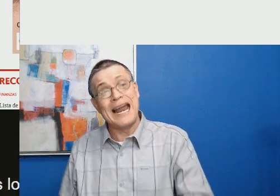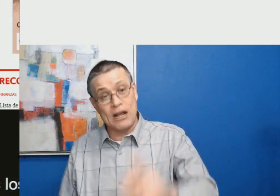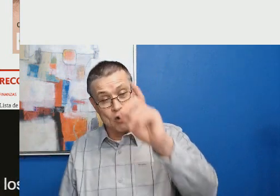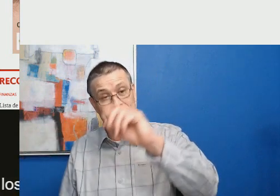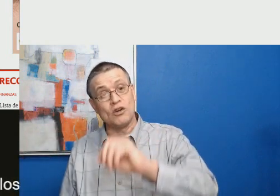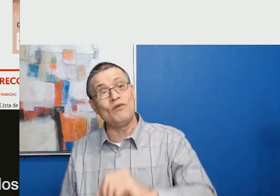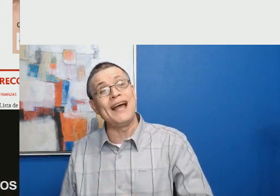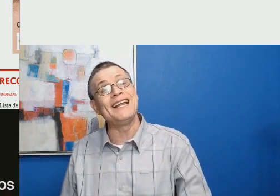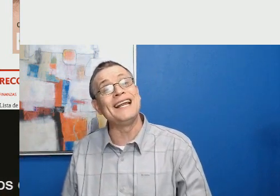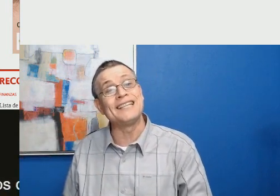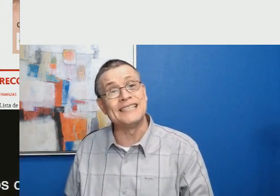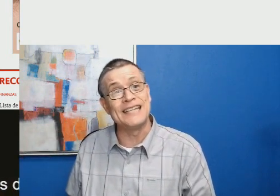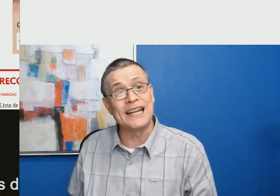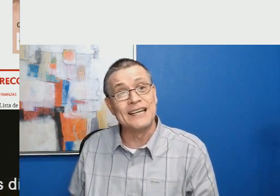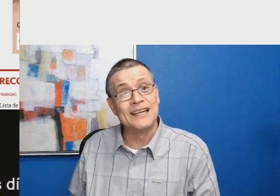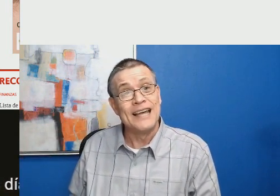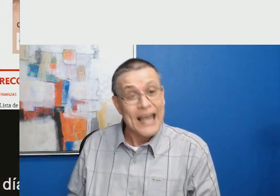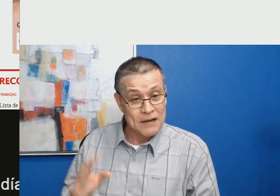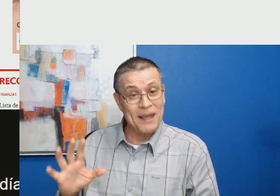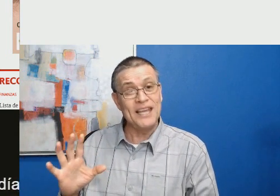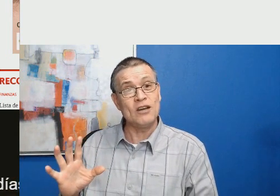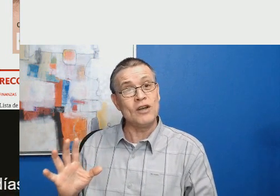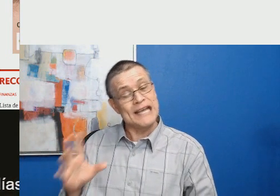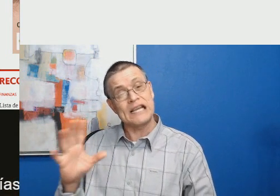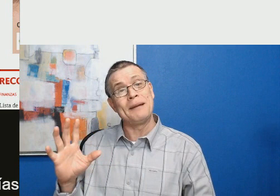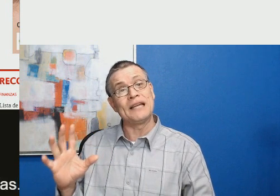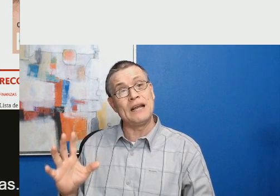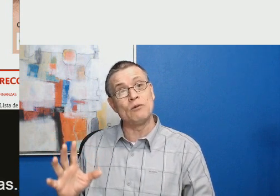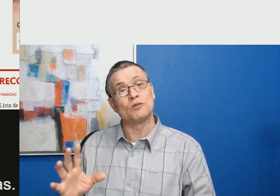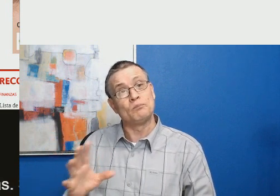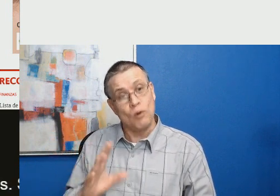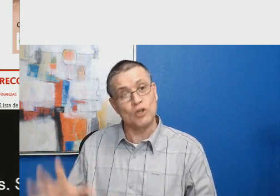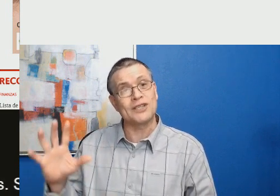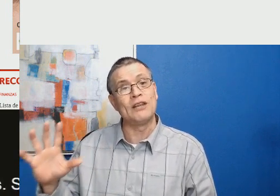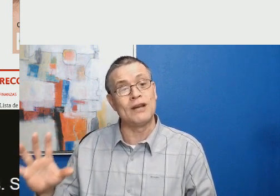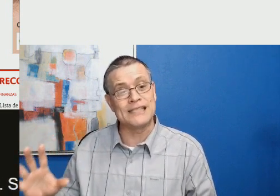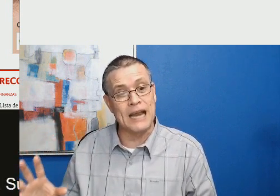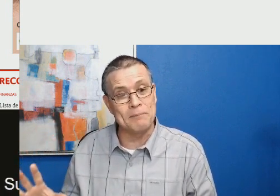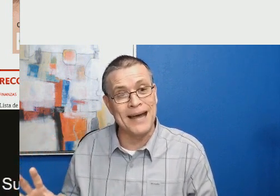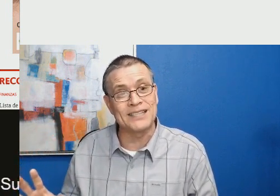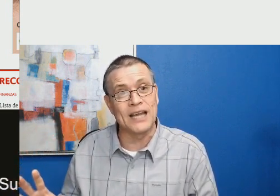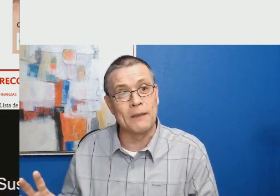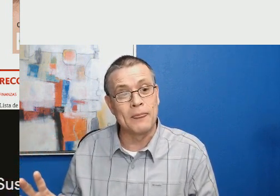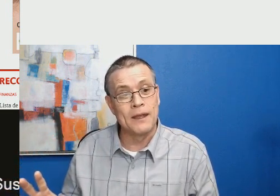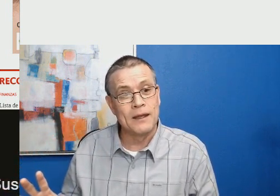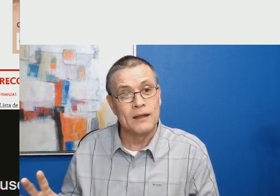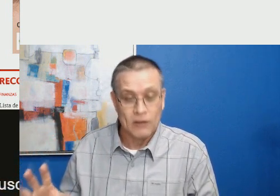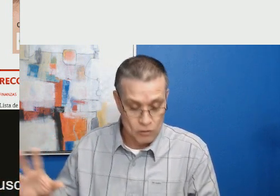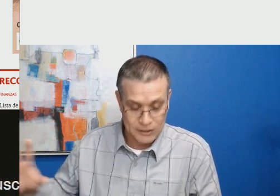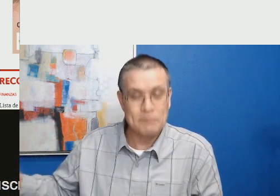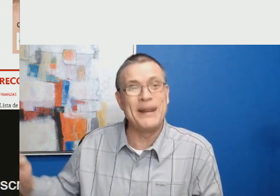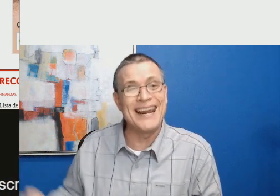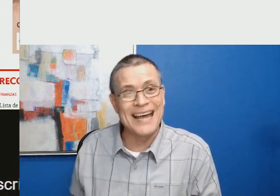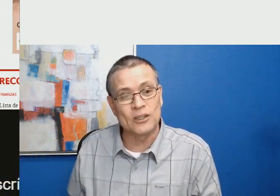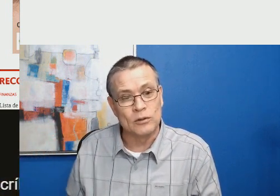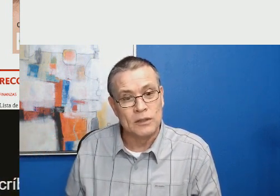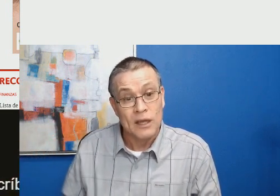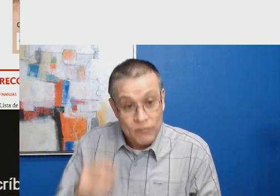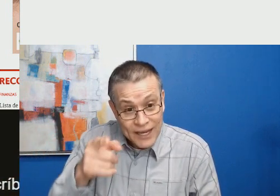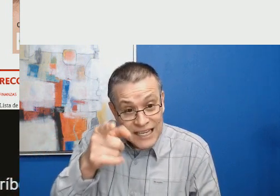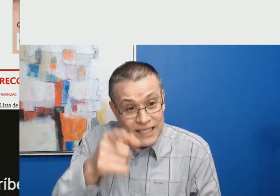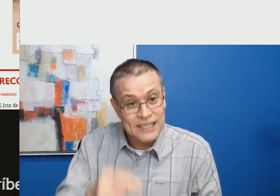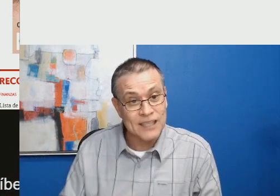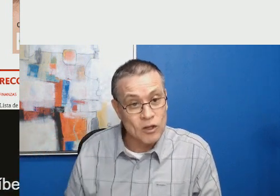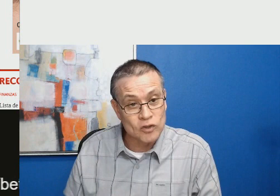a la comisión federal de electricidad en méxico ya saben tenemos puros traidores a la patria los del pri a nato